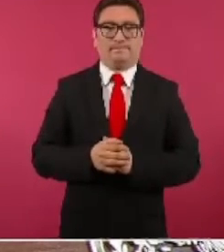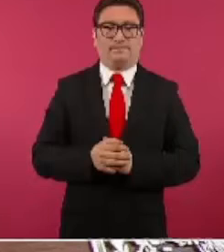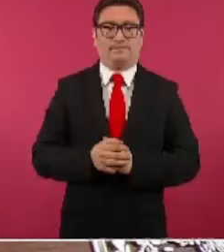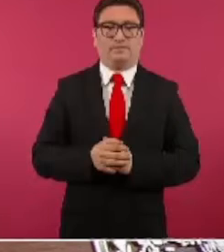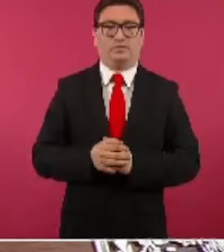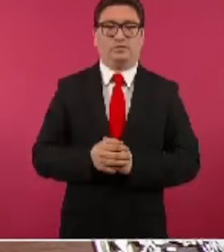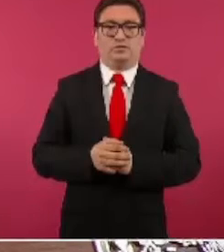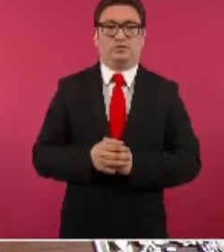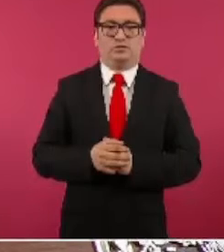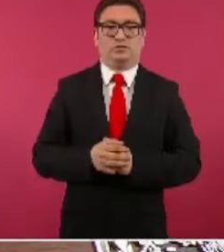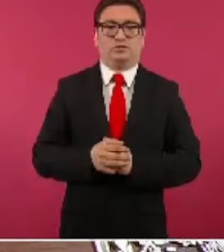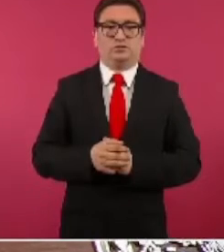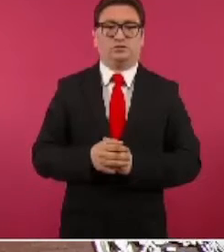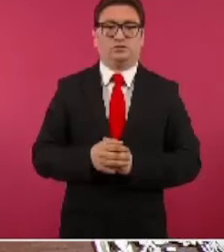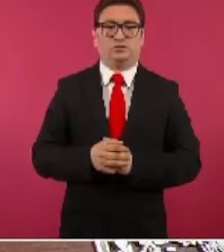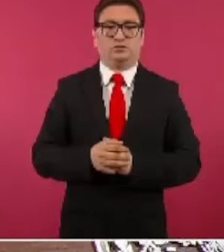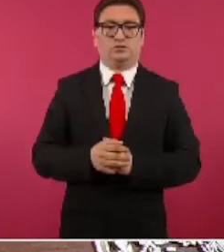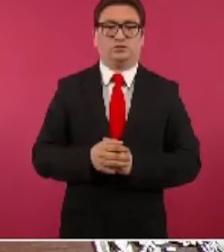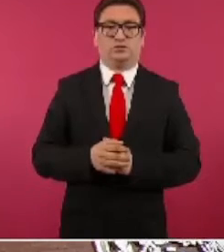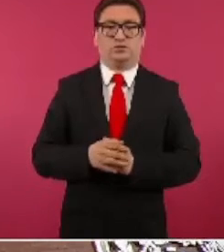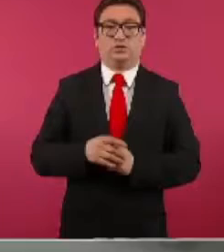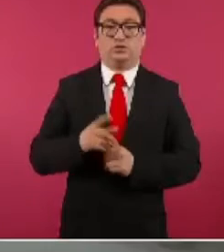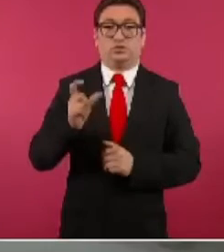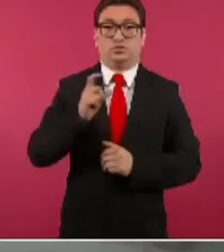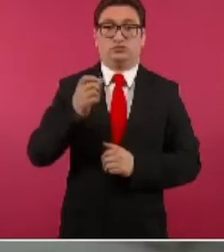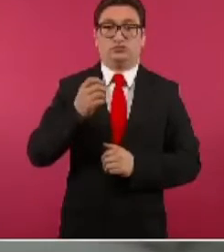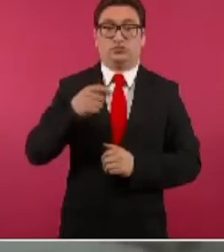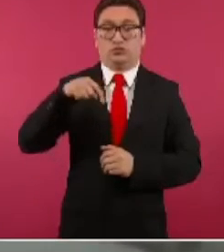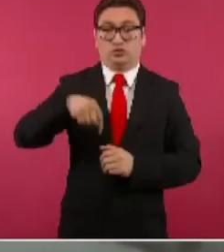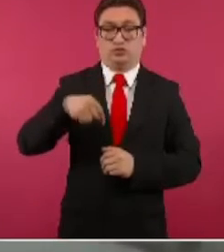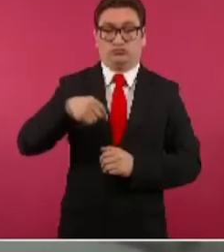quedamos en que terminando la conferencia,